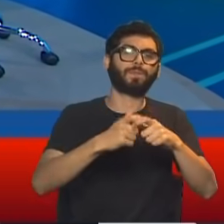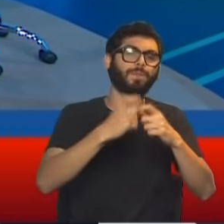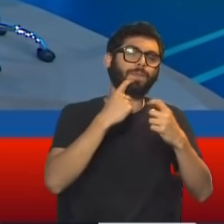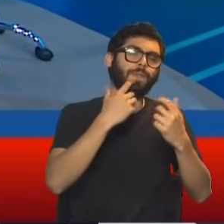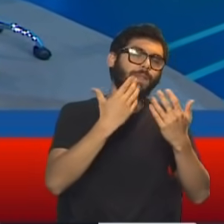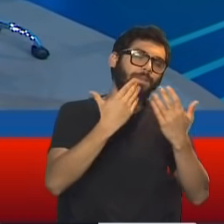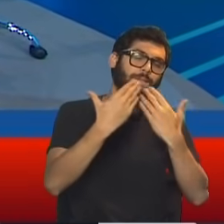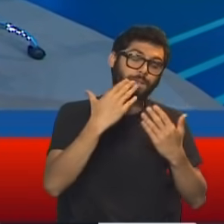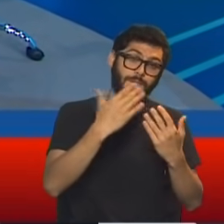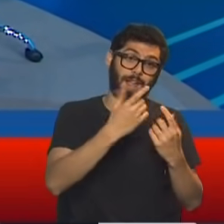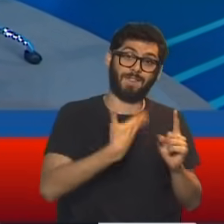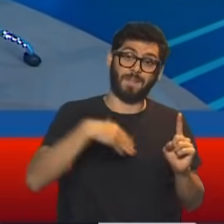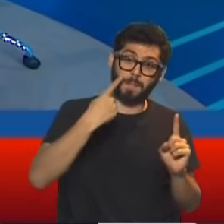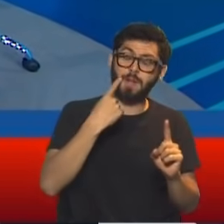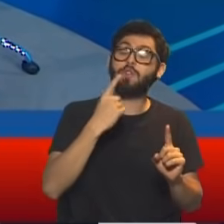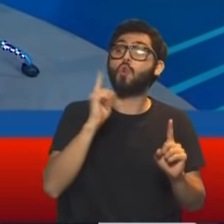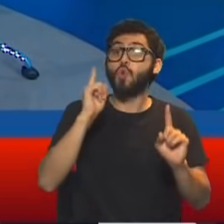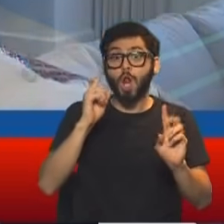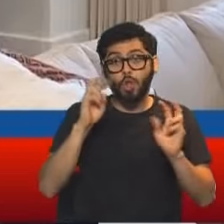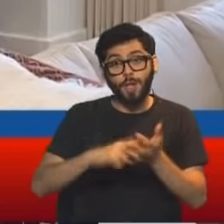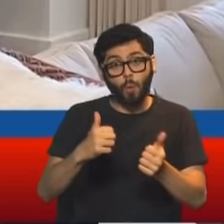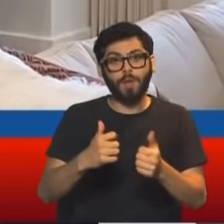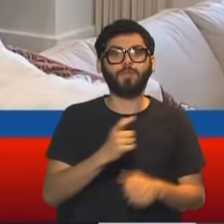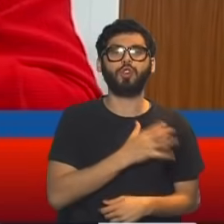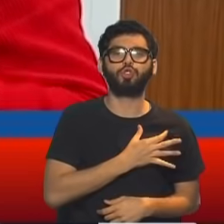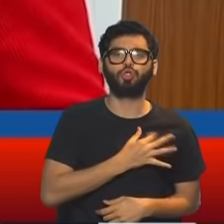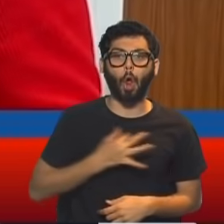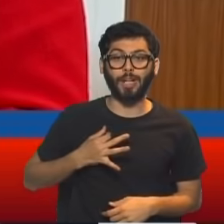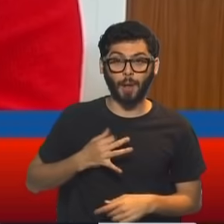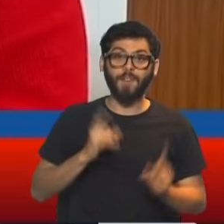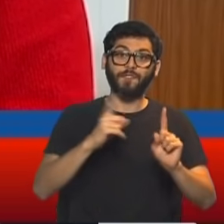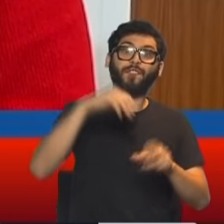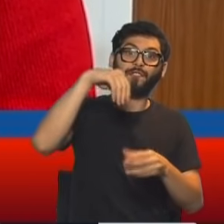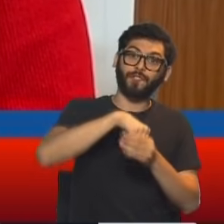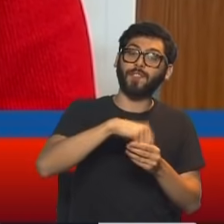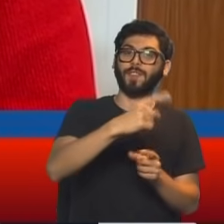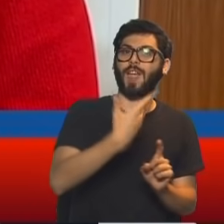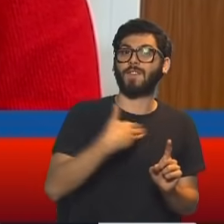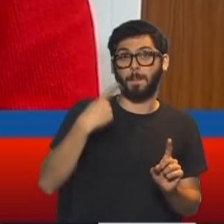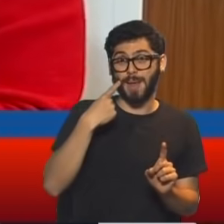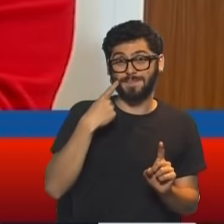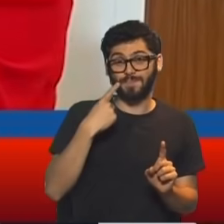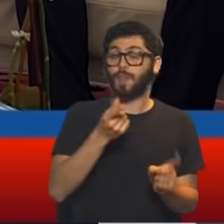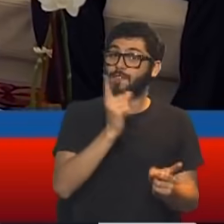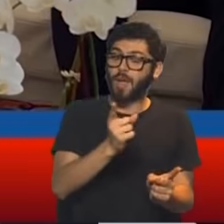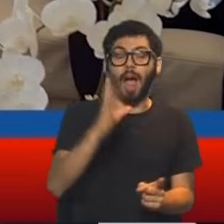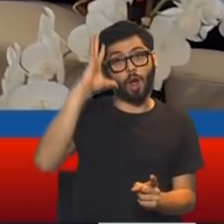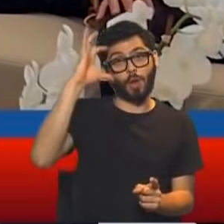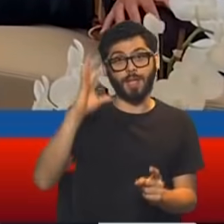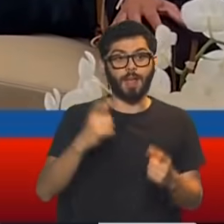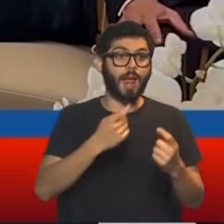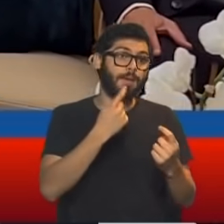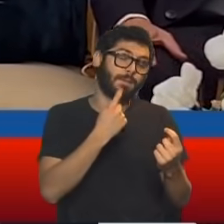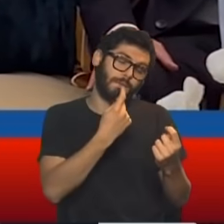Una buena noticia, dicen, es que Kristalina Georgieva justamente seguirá en el Fondo Monetario Internacional. Recordemos que la negociación se viene